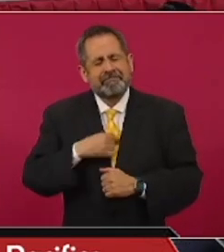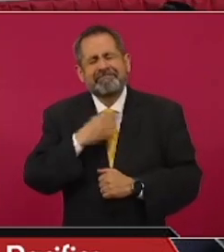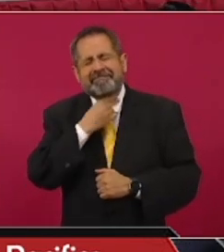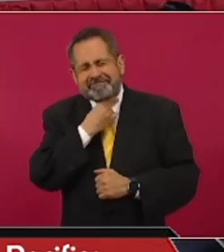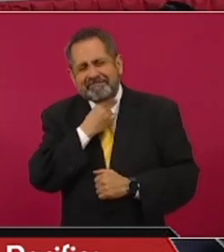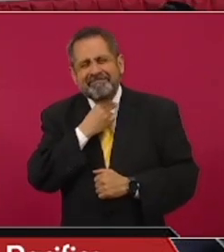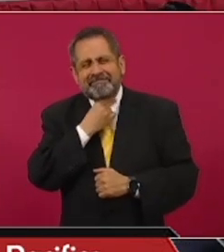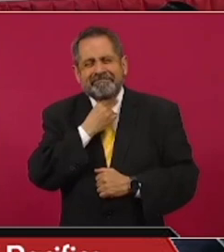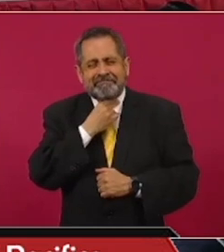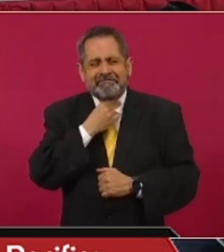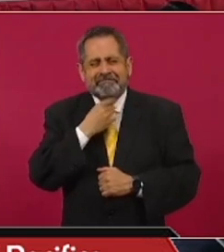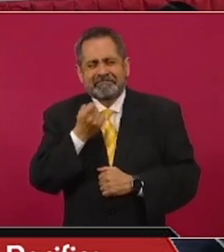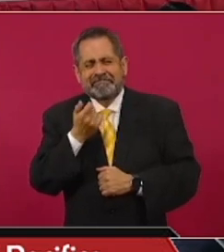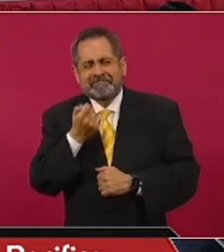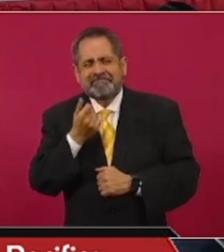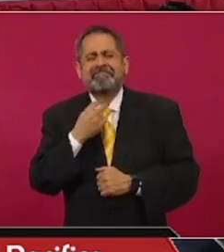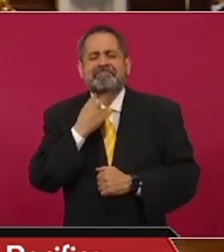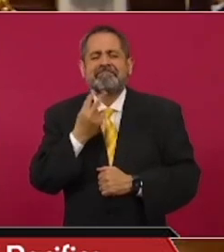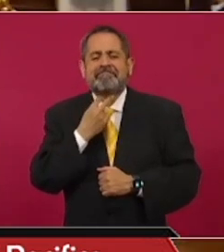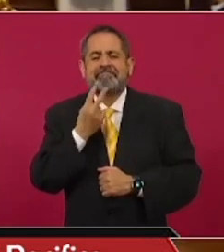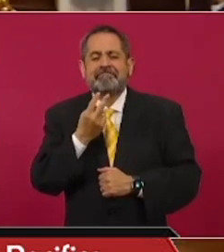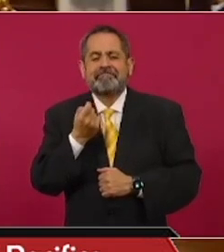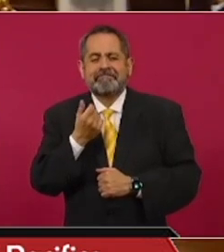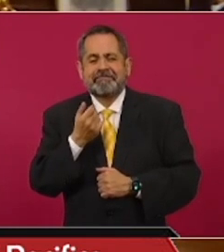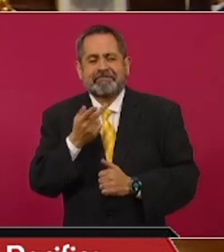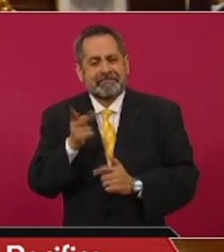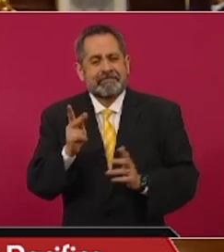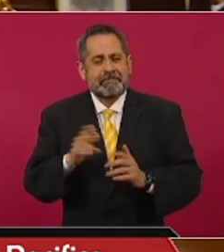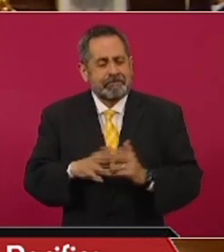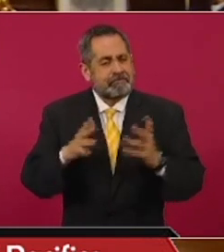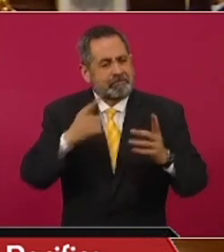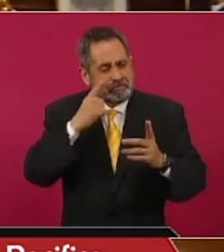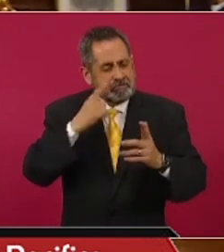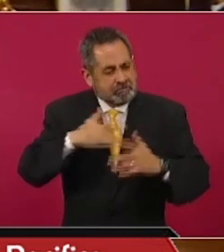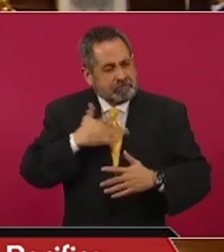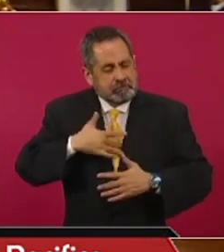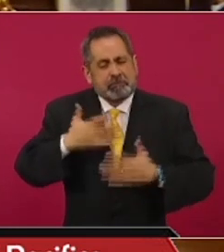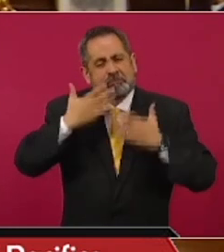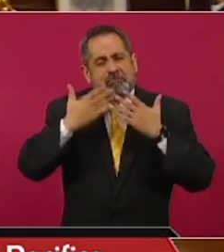ronco, afónico, pero fíjense qué bien.